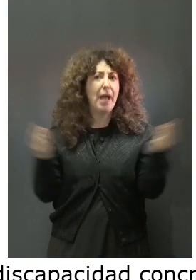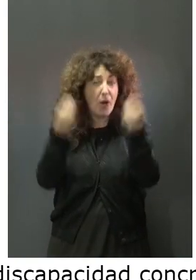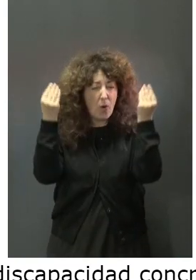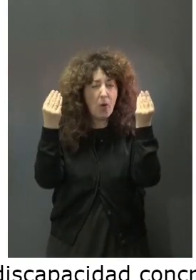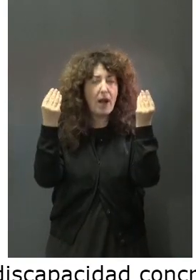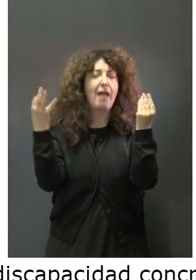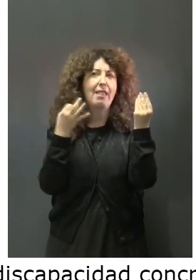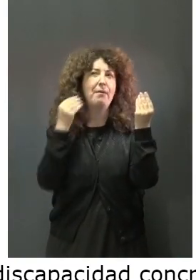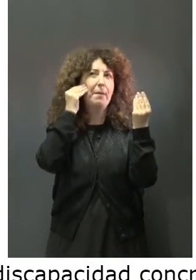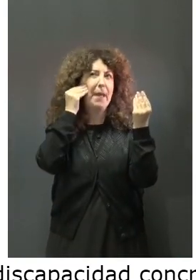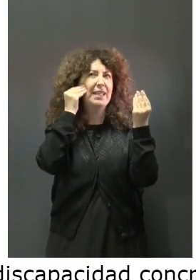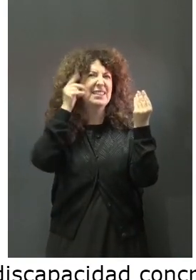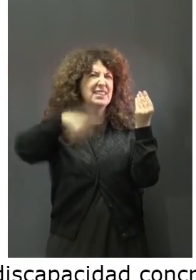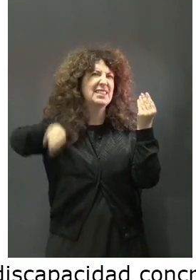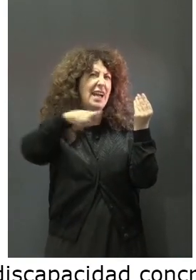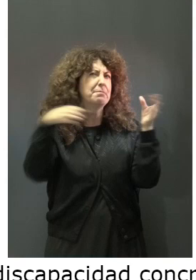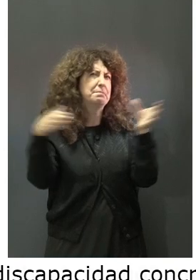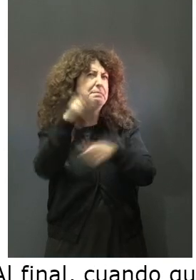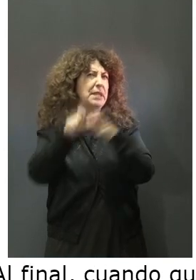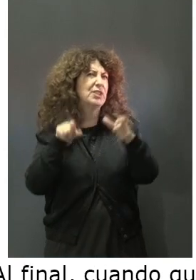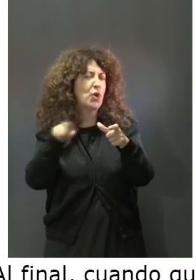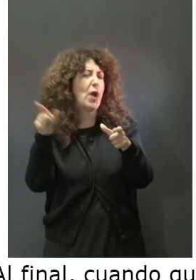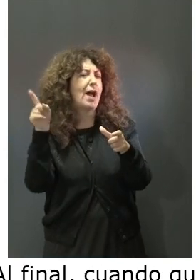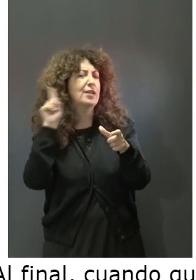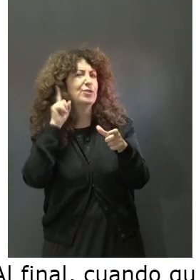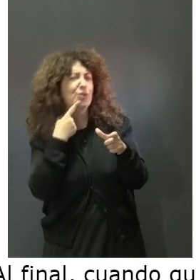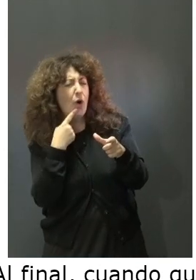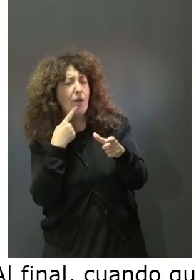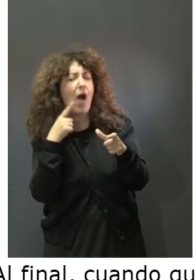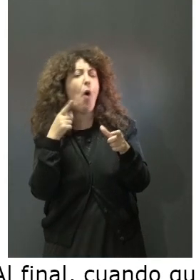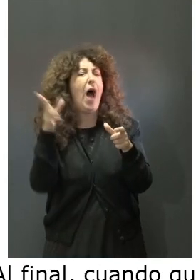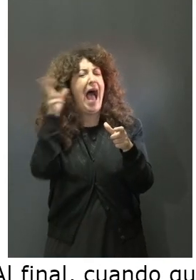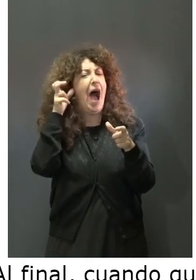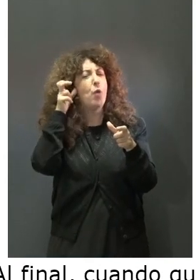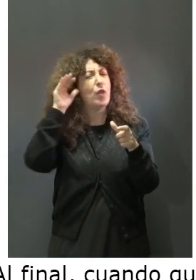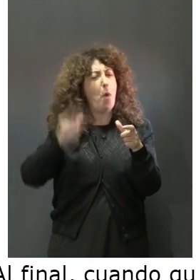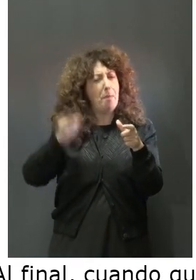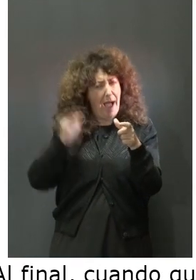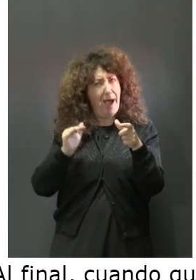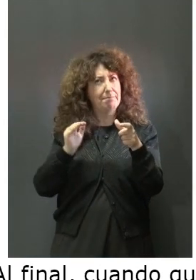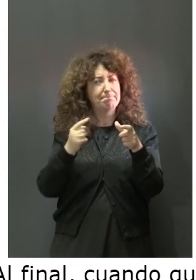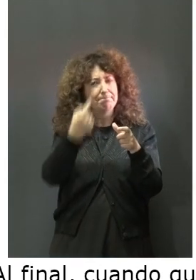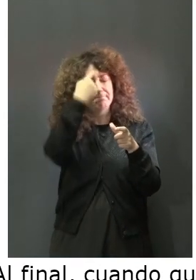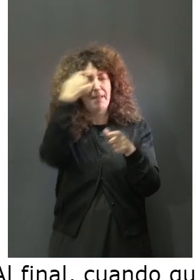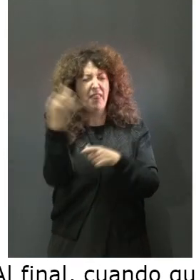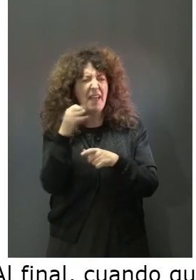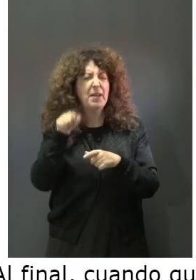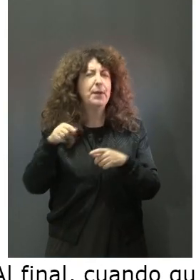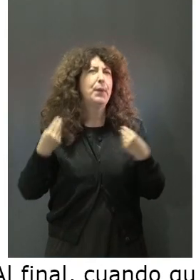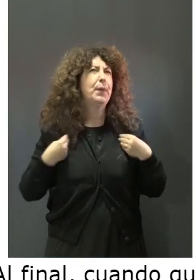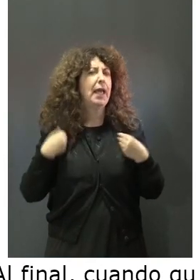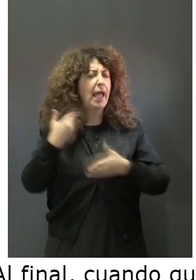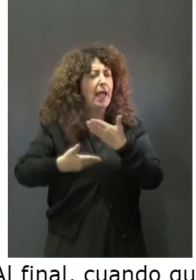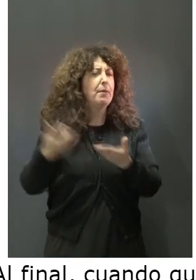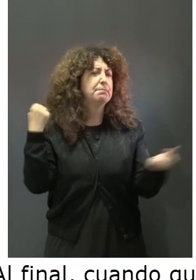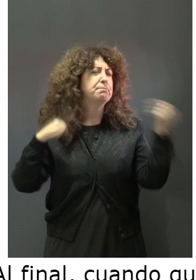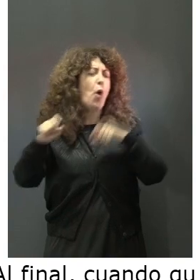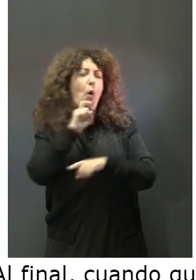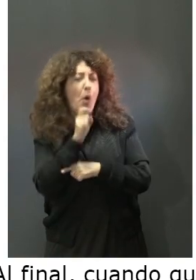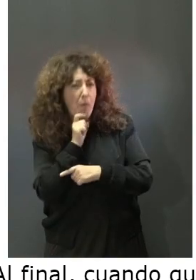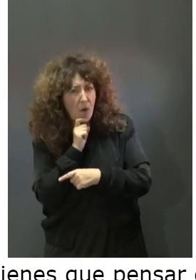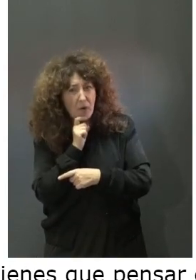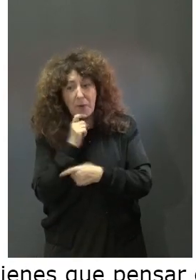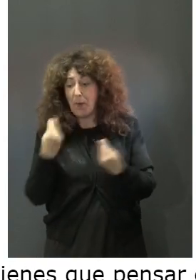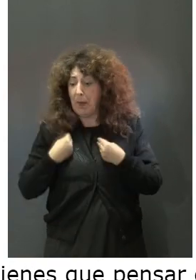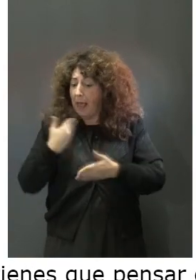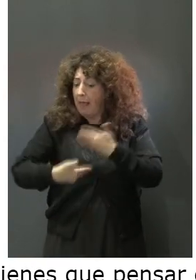que pensar en personas sordas o de baja audición y en cómo viven y cómo actúan y en